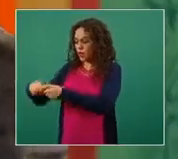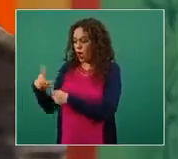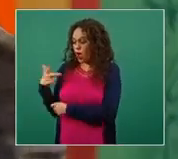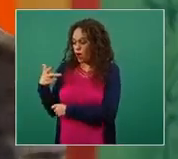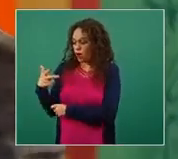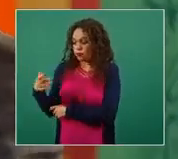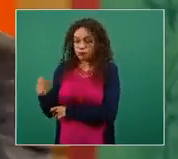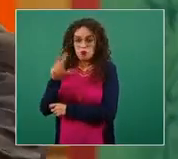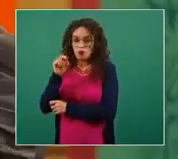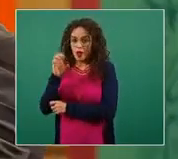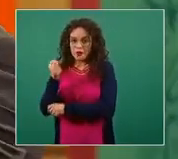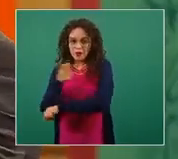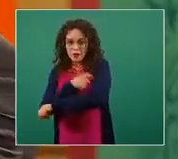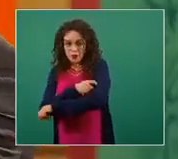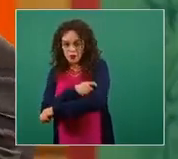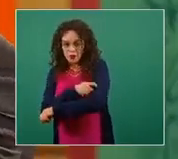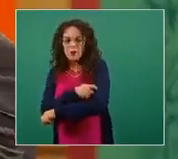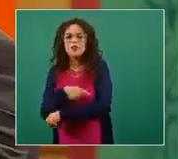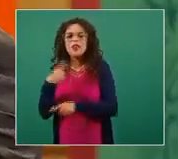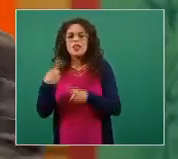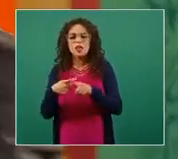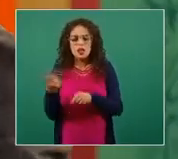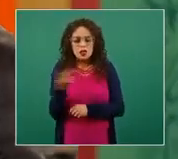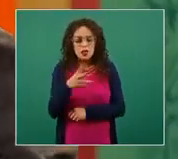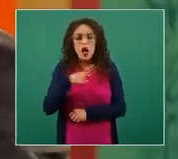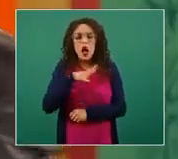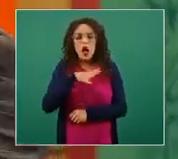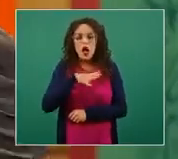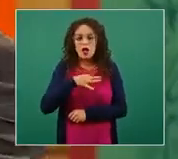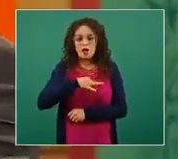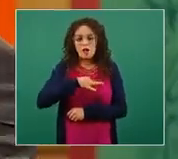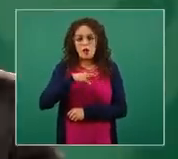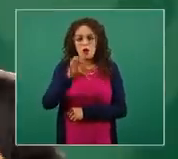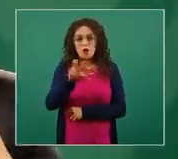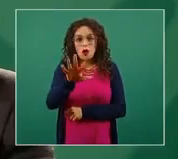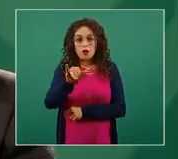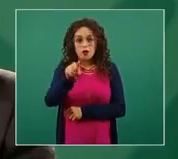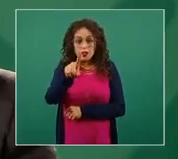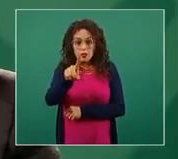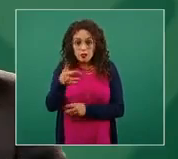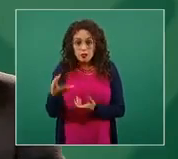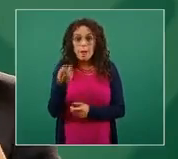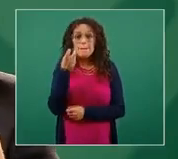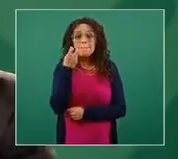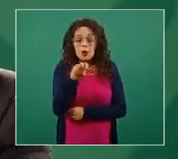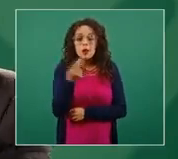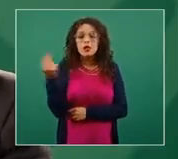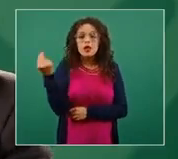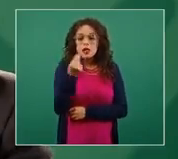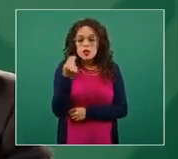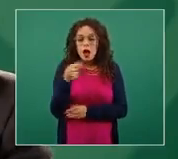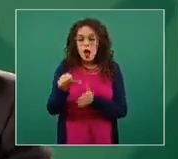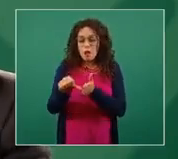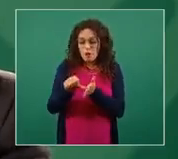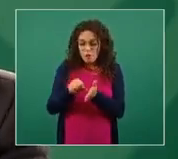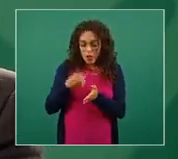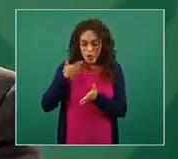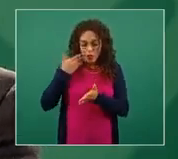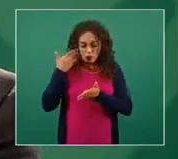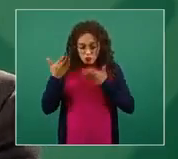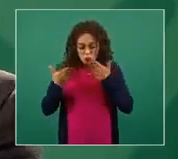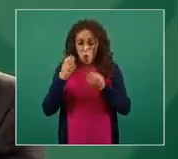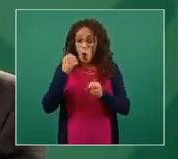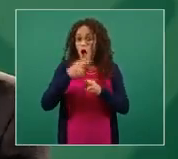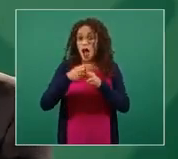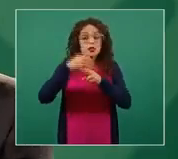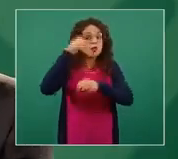efecto, desarrollan COVID. Y por eso se requieren estos meses o incluso años de seguimiento.